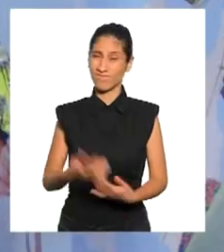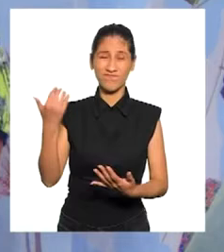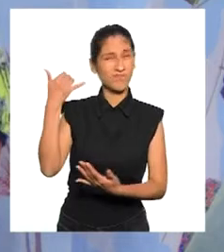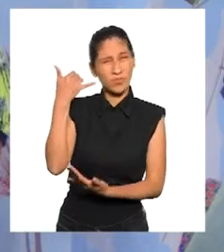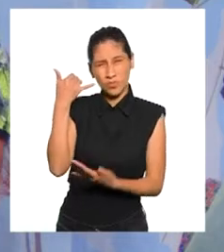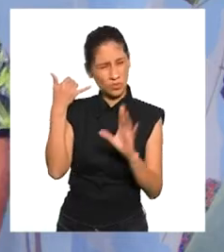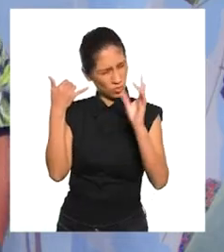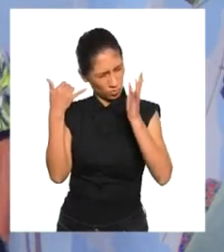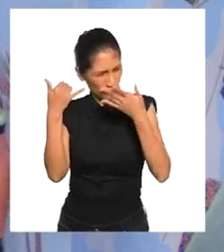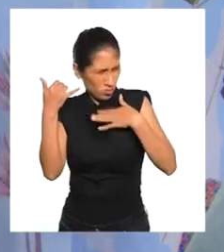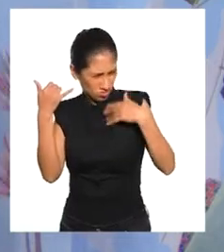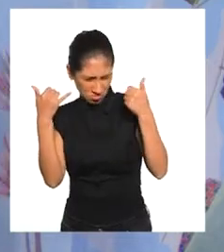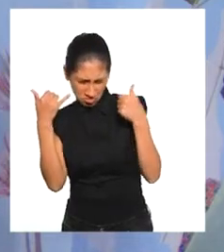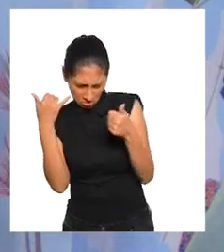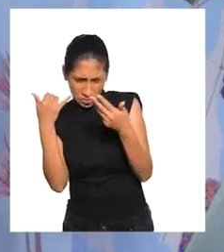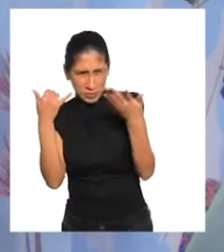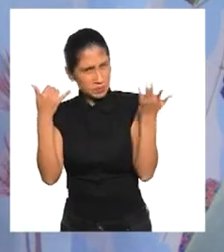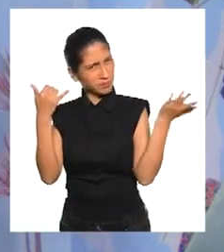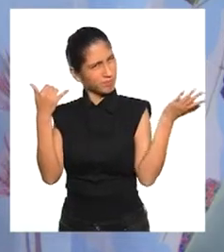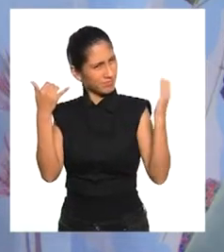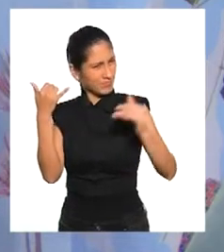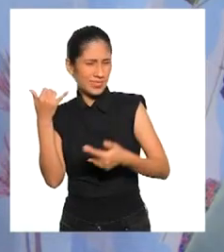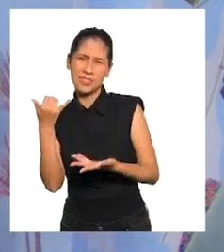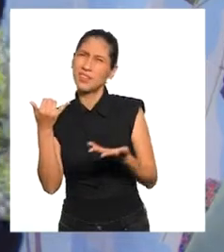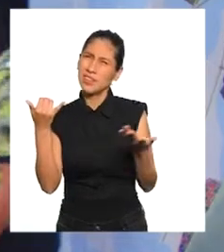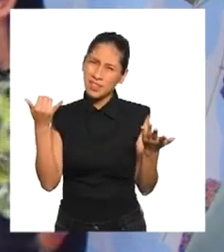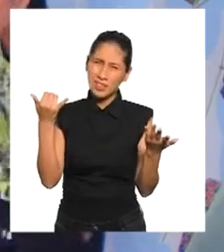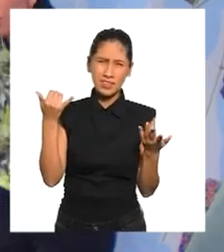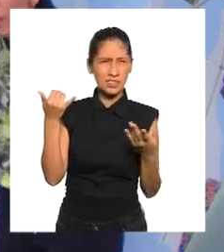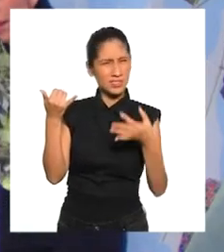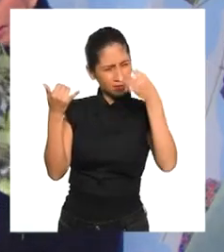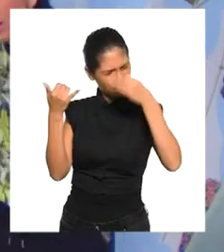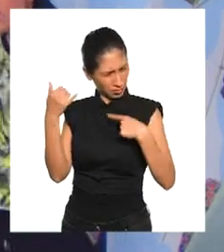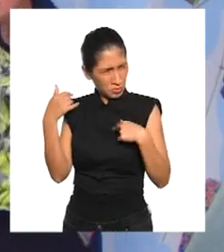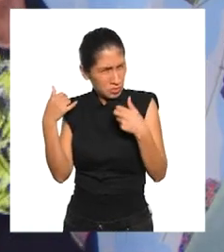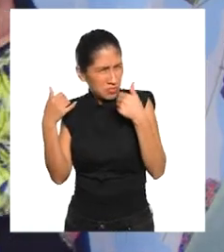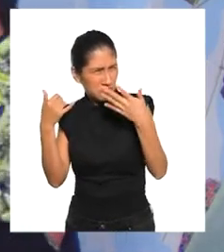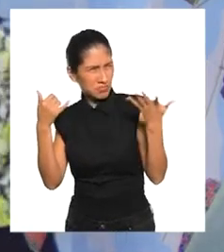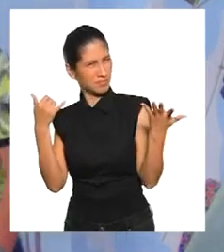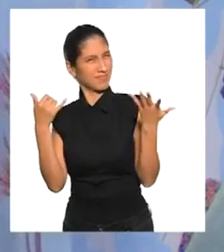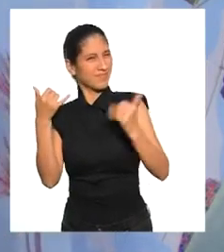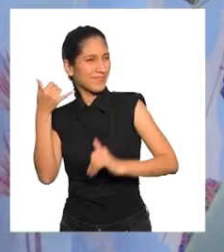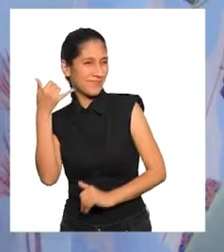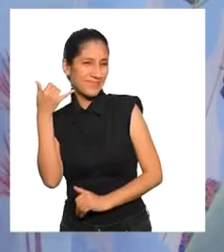No, no me pasa nada. Ay, es que en serio, estoy normal.